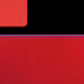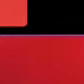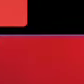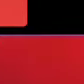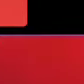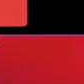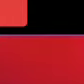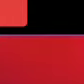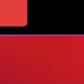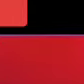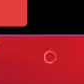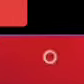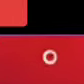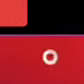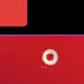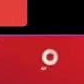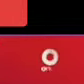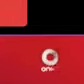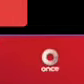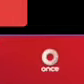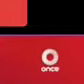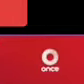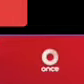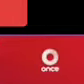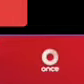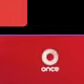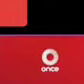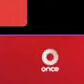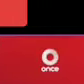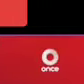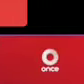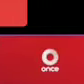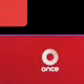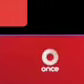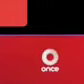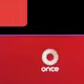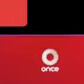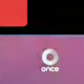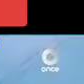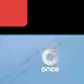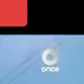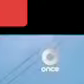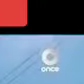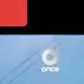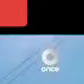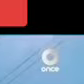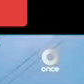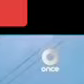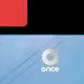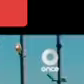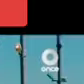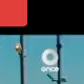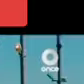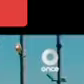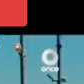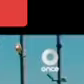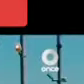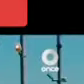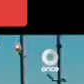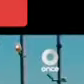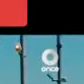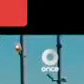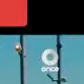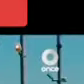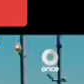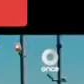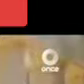de sus derechos. Lo hicieron con la complicidad de las autoridades locales y gobiernos federales del